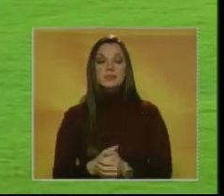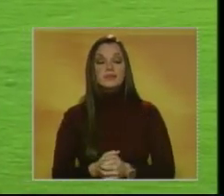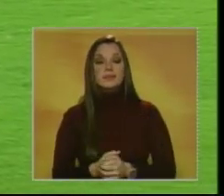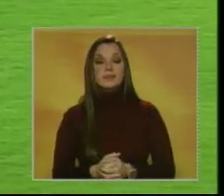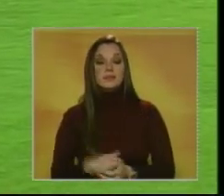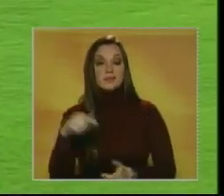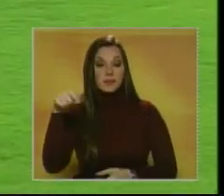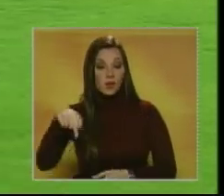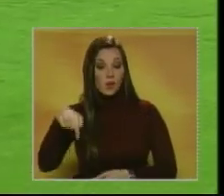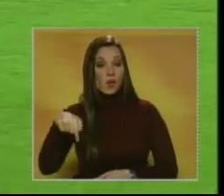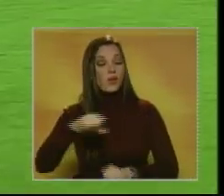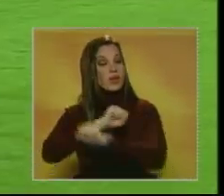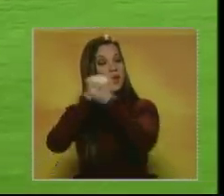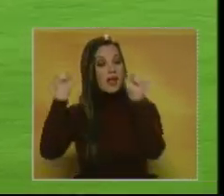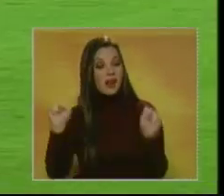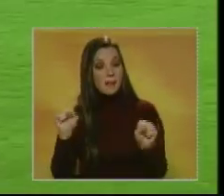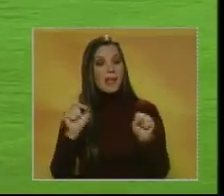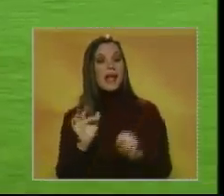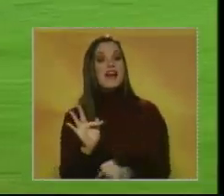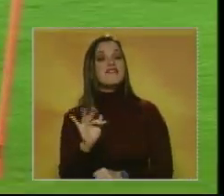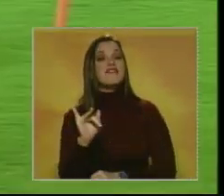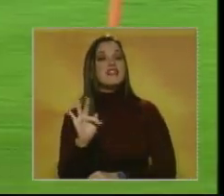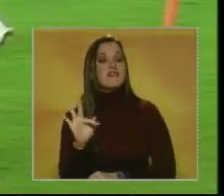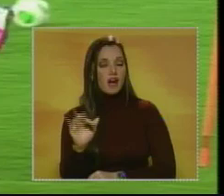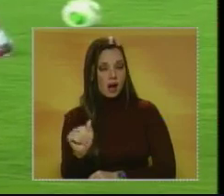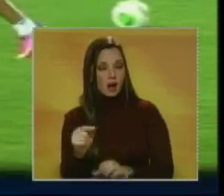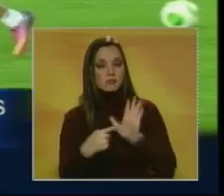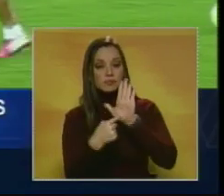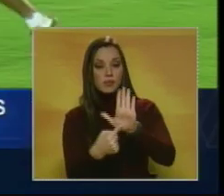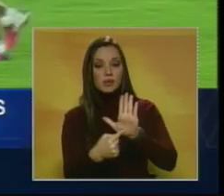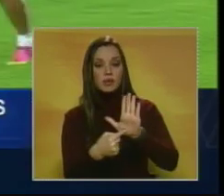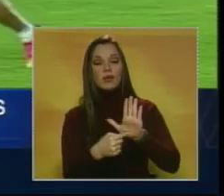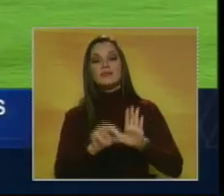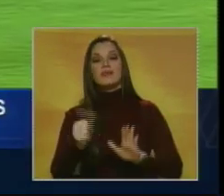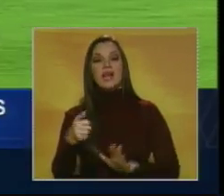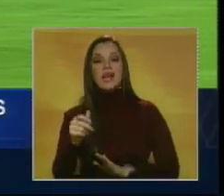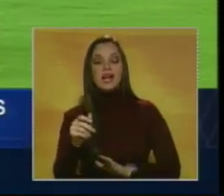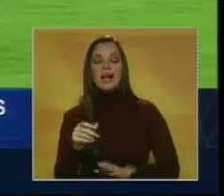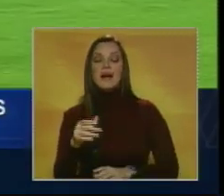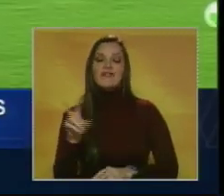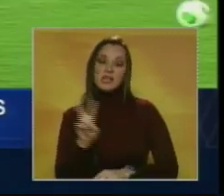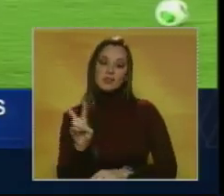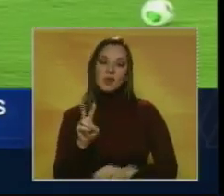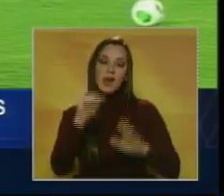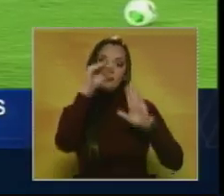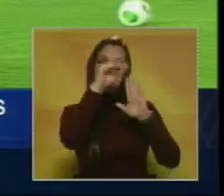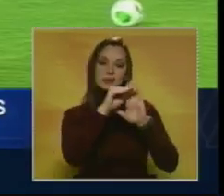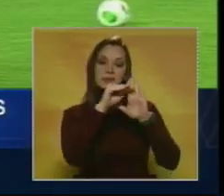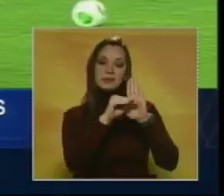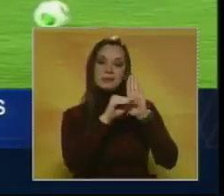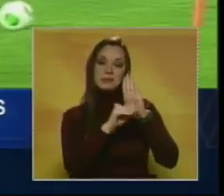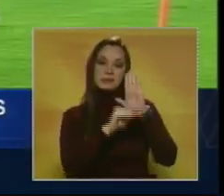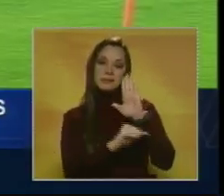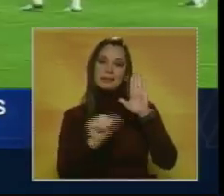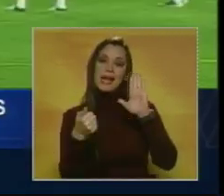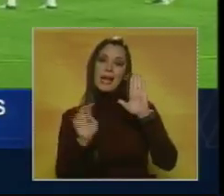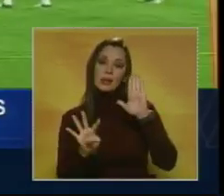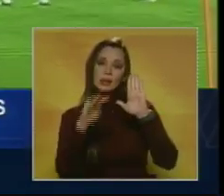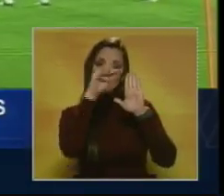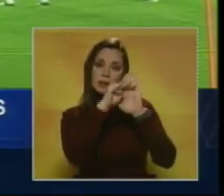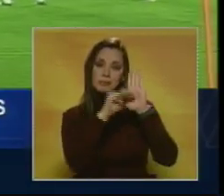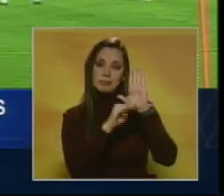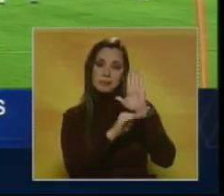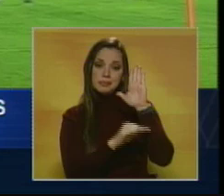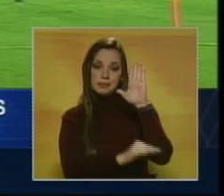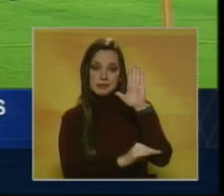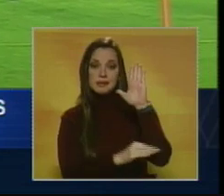Y esta mañana la FIFA publicó la clasificación mensual de noviembre, en la que Venezuela bajó 14 puestos y está en la casilla 83 con 408 puntos en